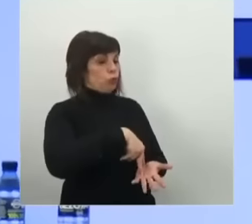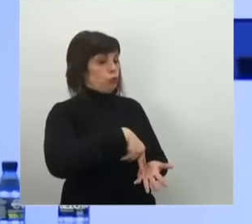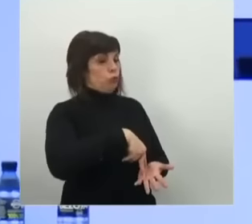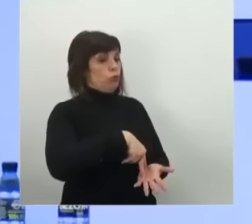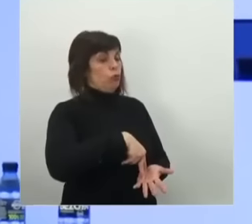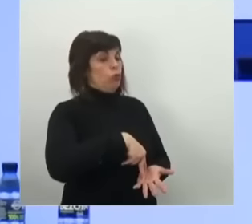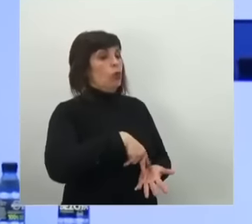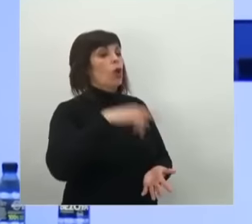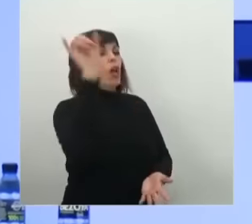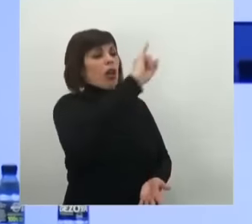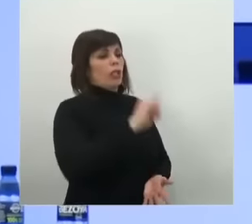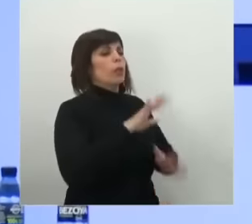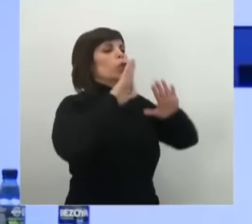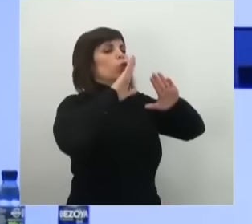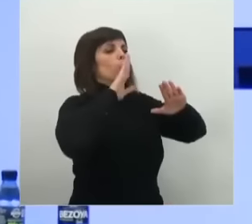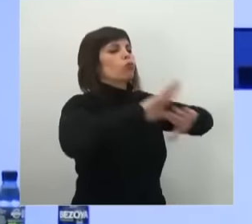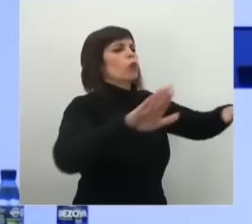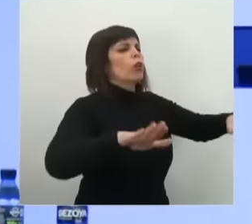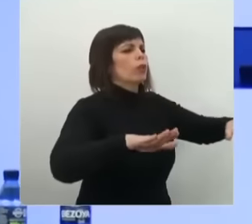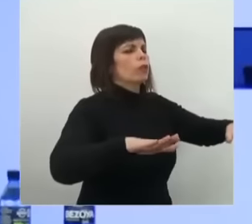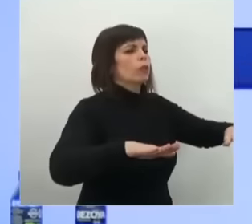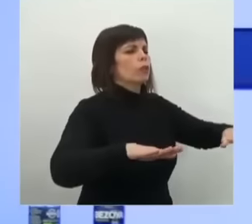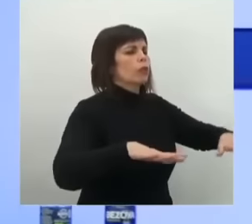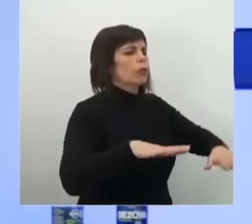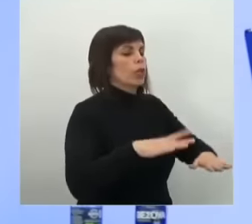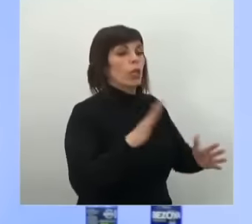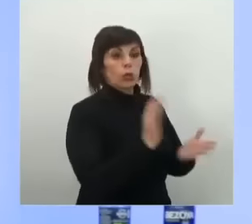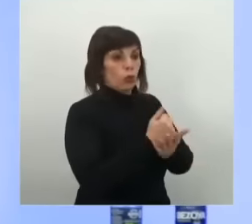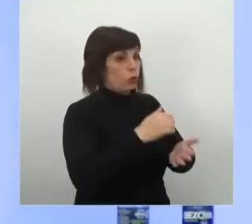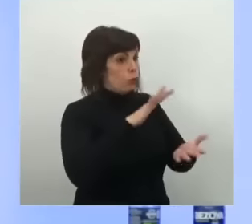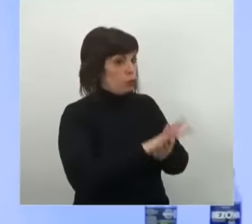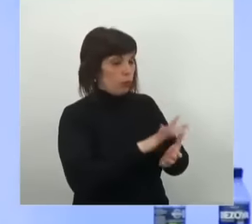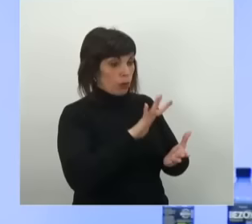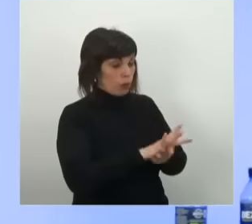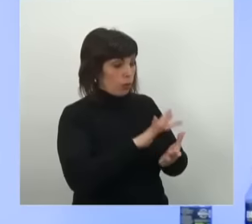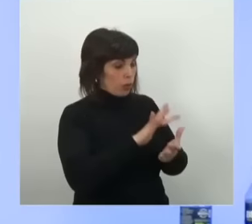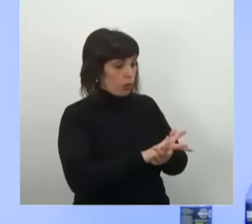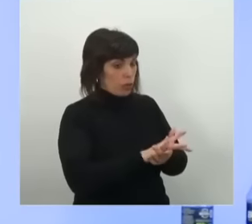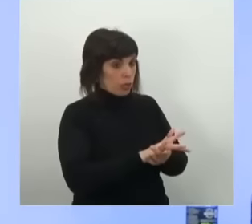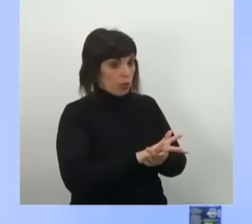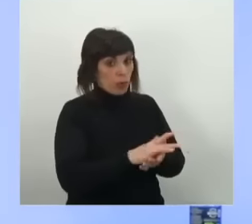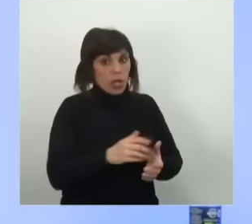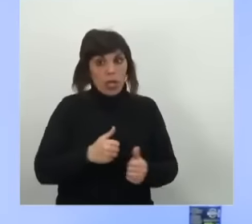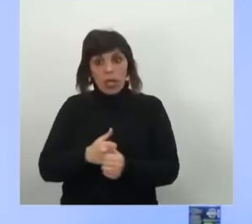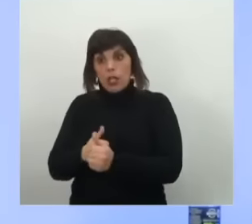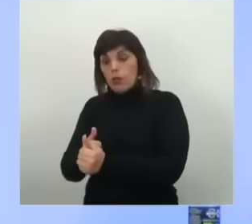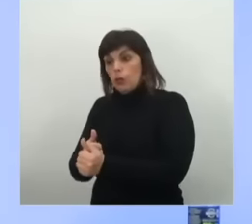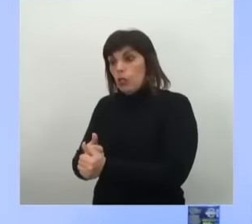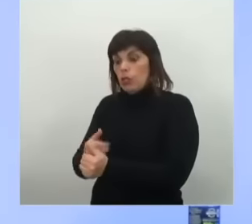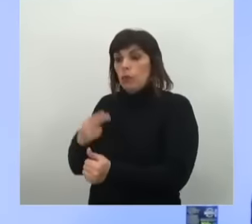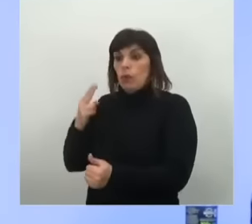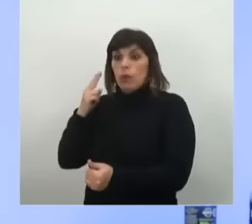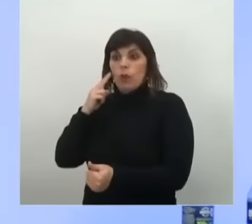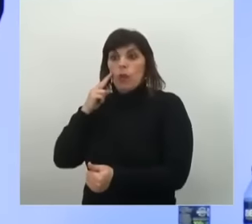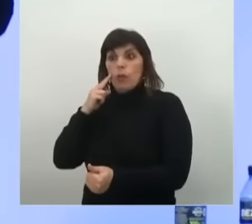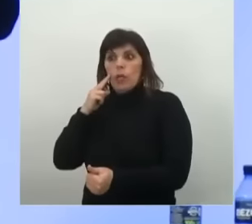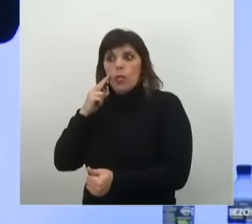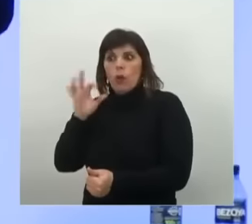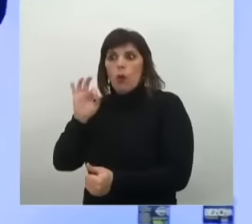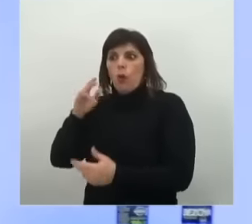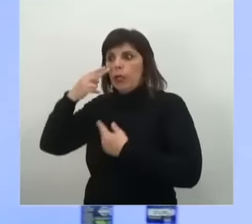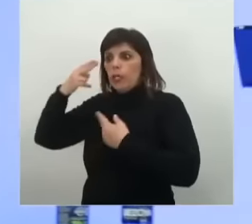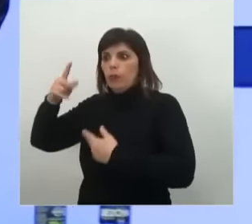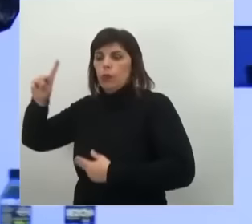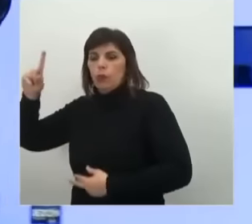porque dijimos él al final tiene mucha más autoridad que lo que me estaba amenazando a mí y mire lo interesante